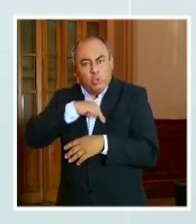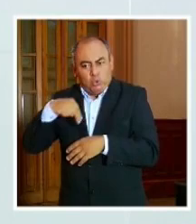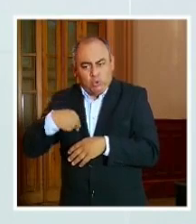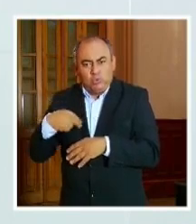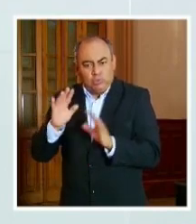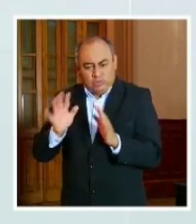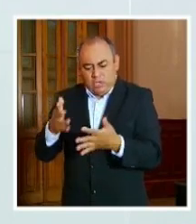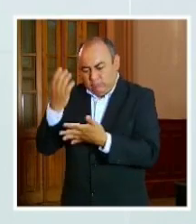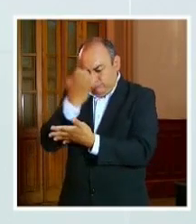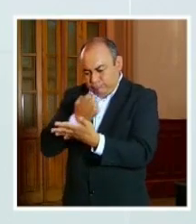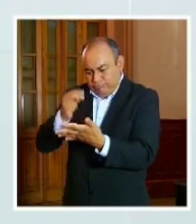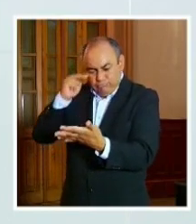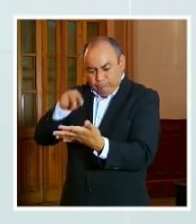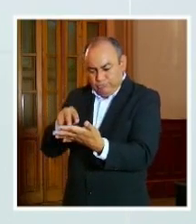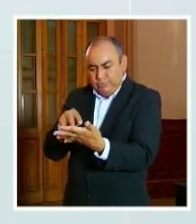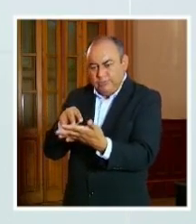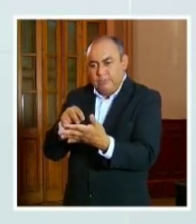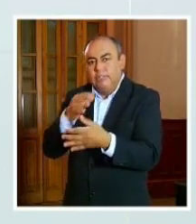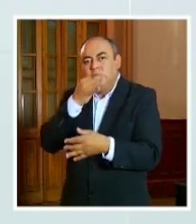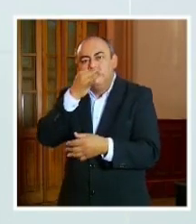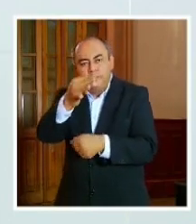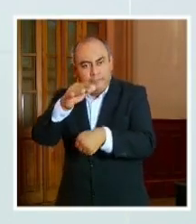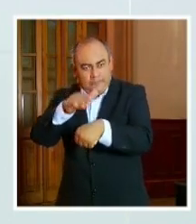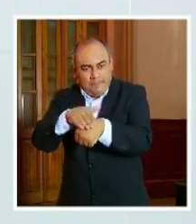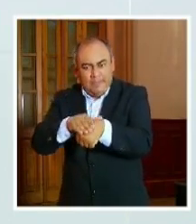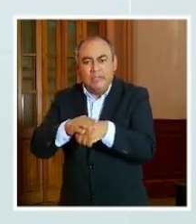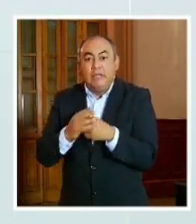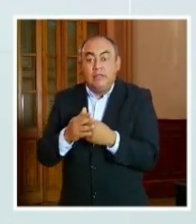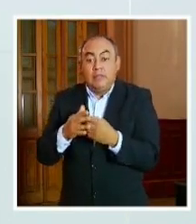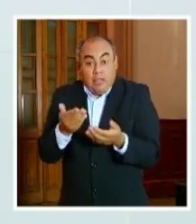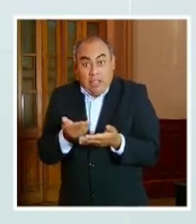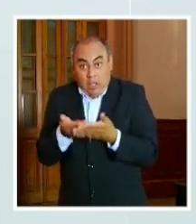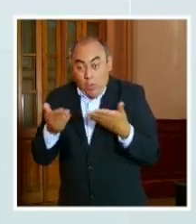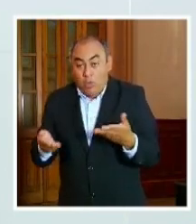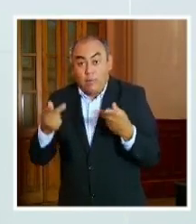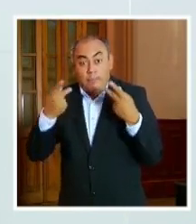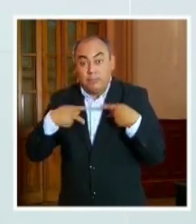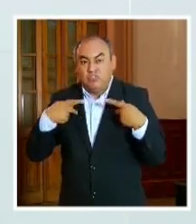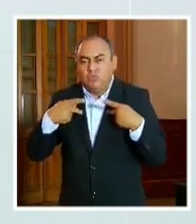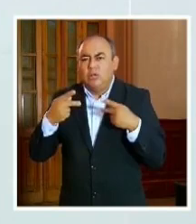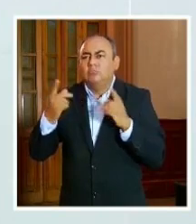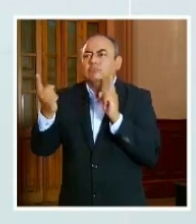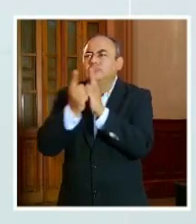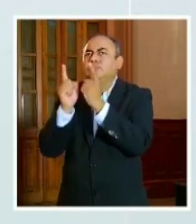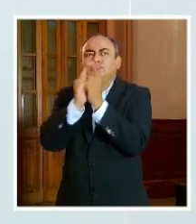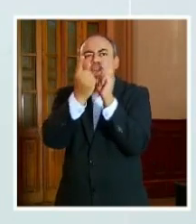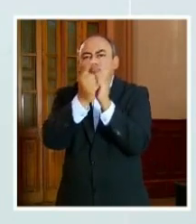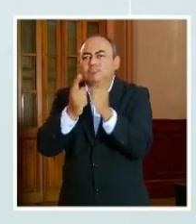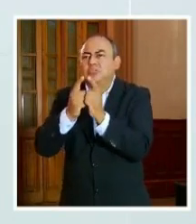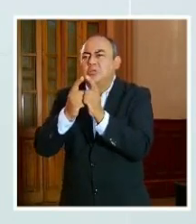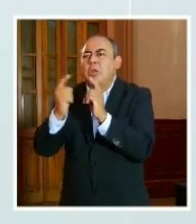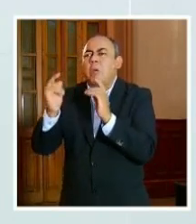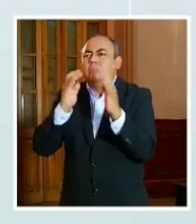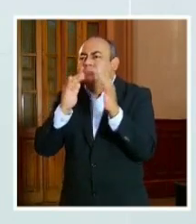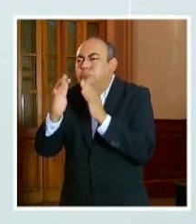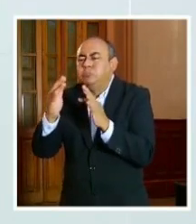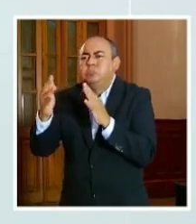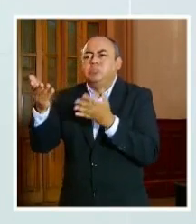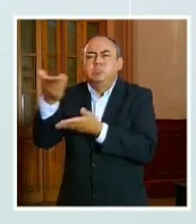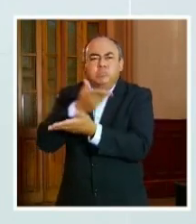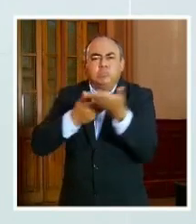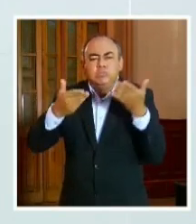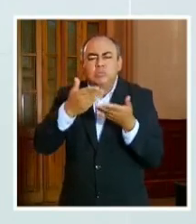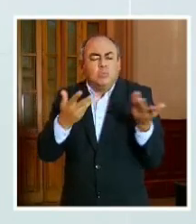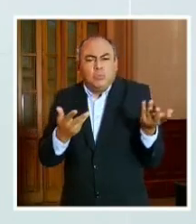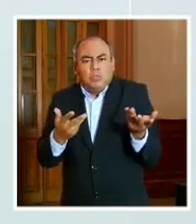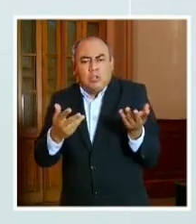diciendo que el impacto que tuvo la movilidad no ha generado un incremento en las hospitalizaciones,